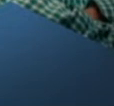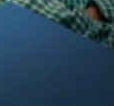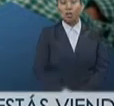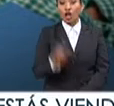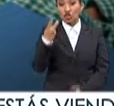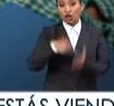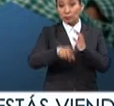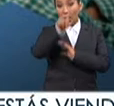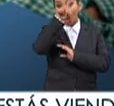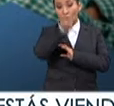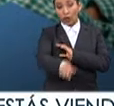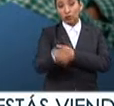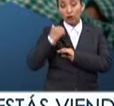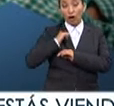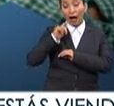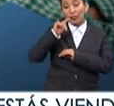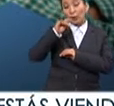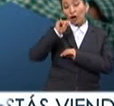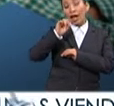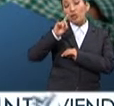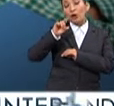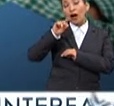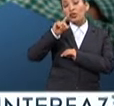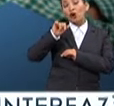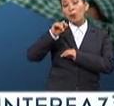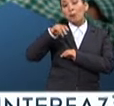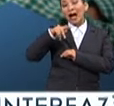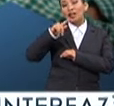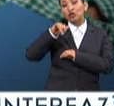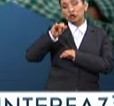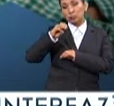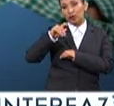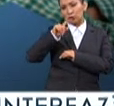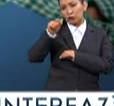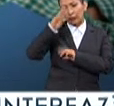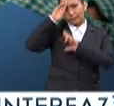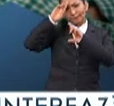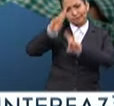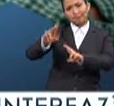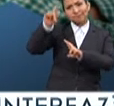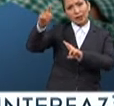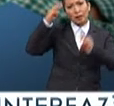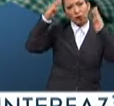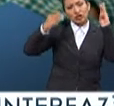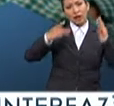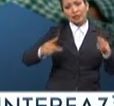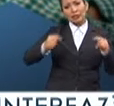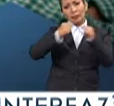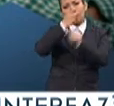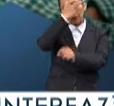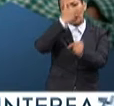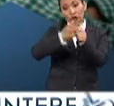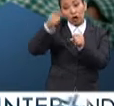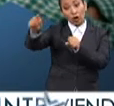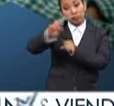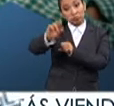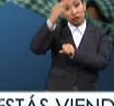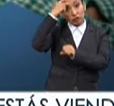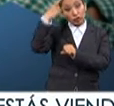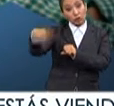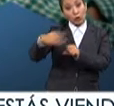en 2001 el antropólogo eduardo matos moctezuma fue homenajeado en el museo en el templo mayor el